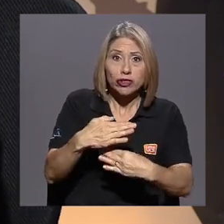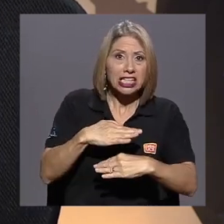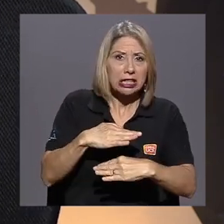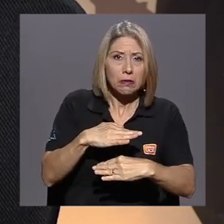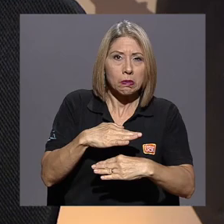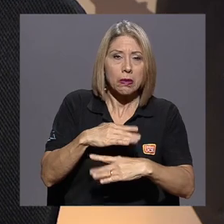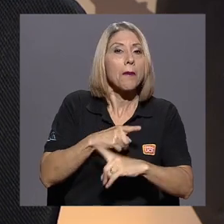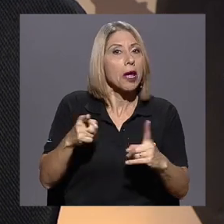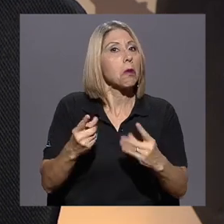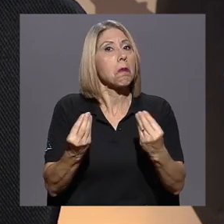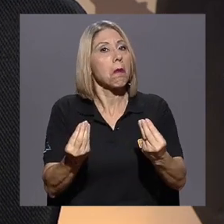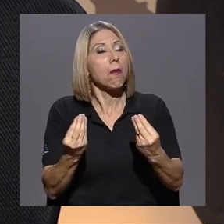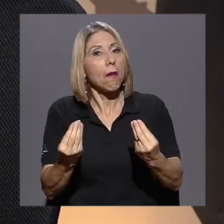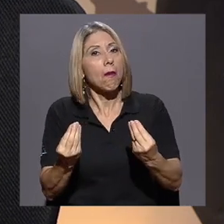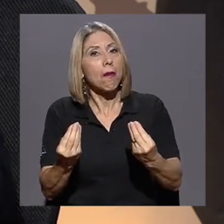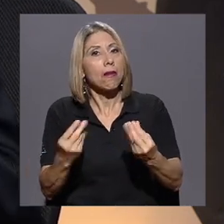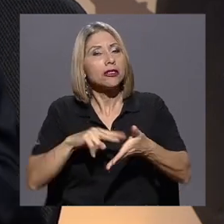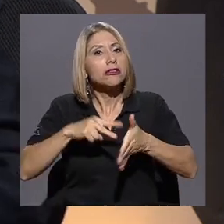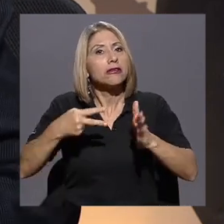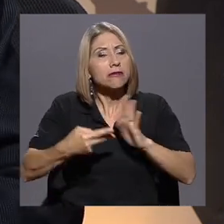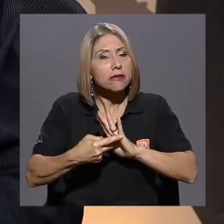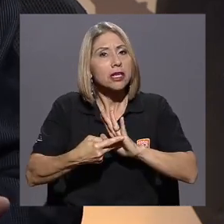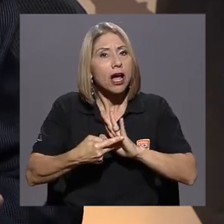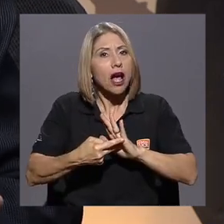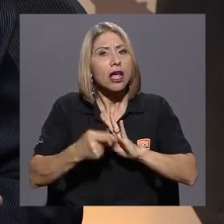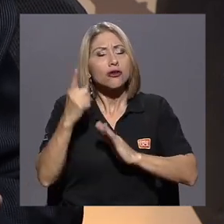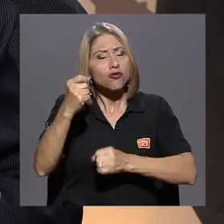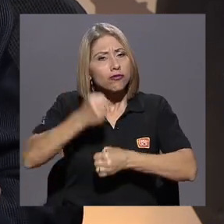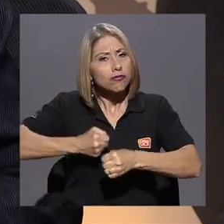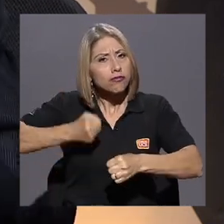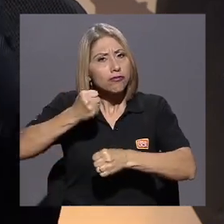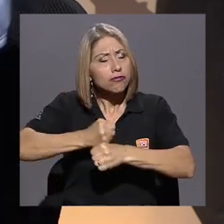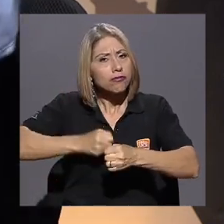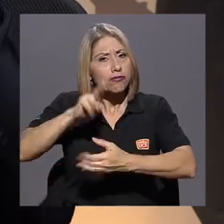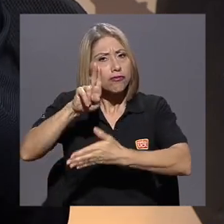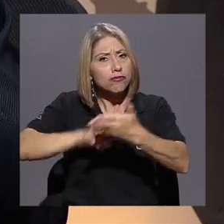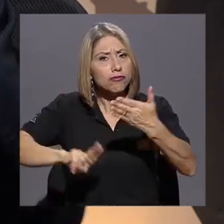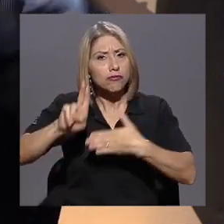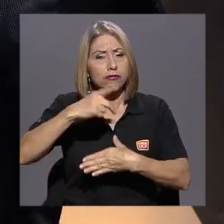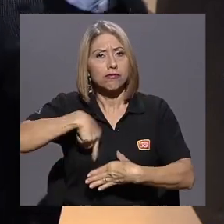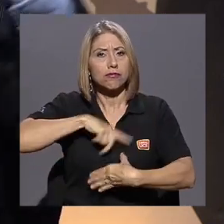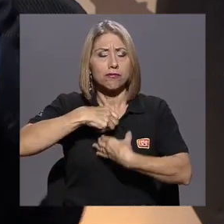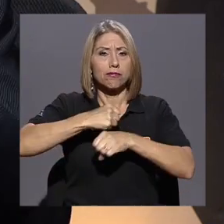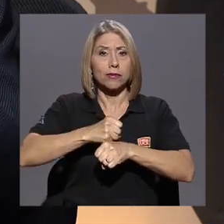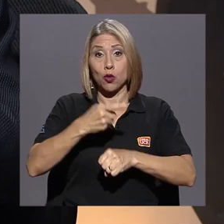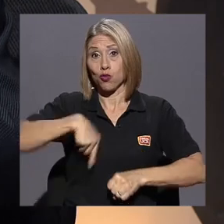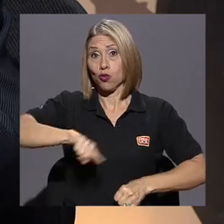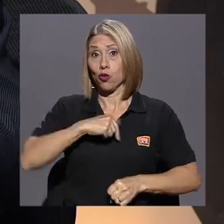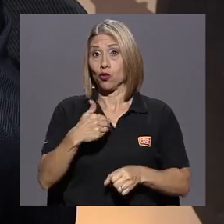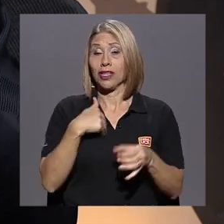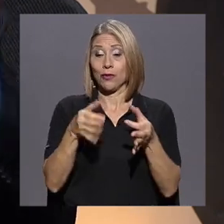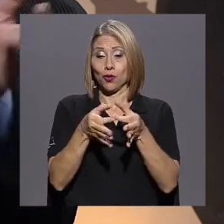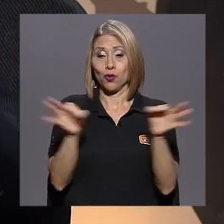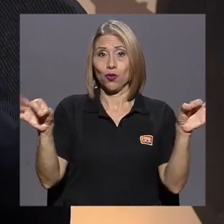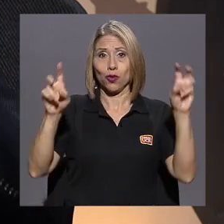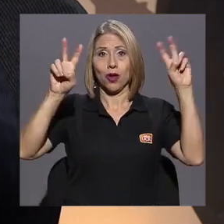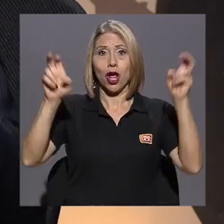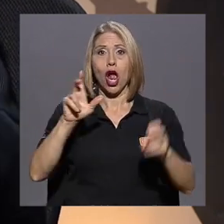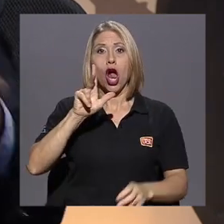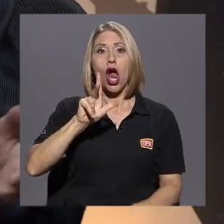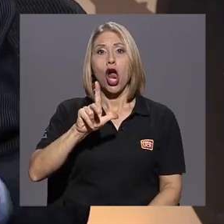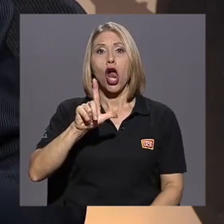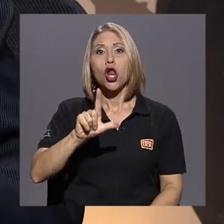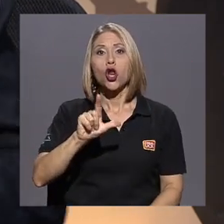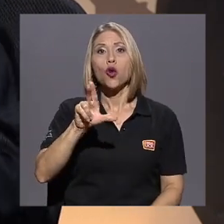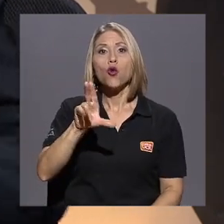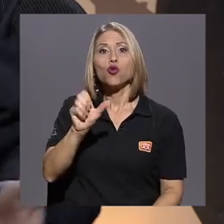sea, es decir, es un aporte que hacemos, y es el aporte universitario, ¿verdad? El lema que tenemos de la Luquen más piquio, ¿verdad?